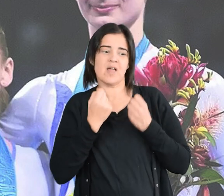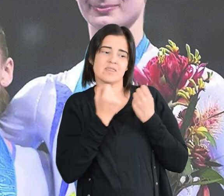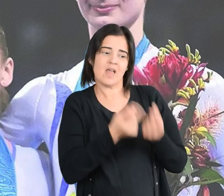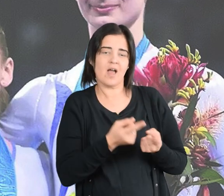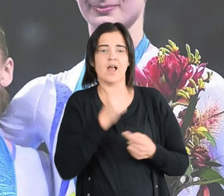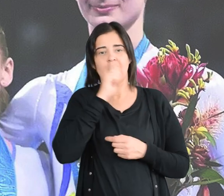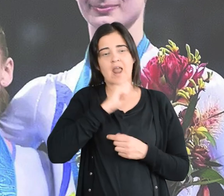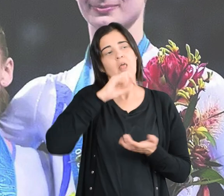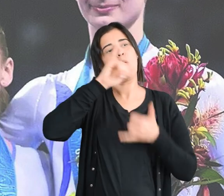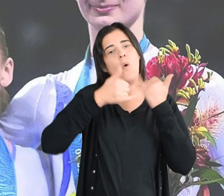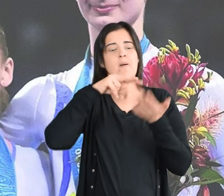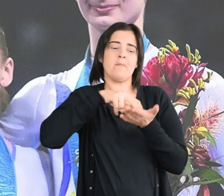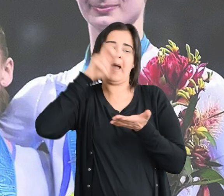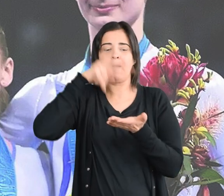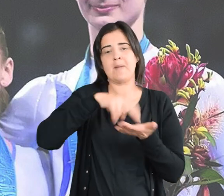su madre